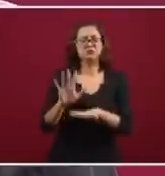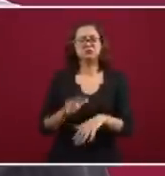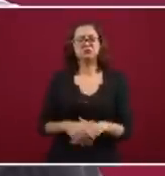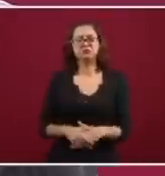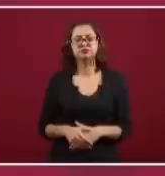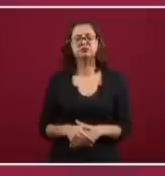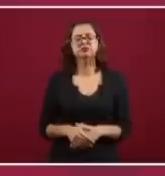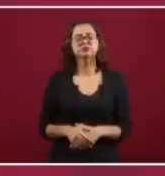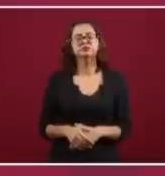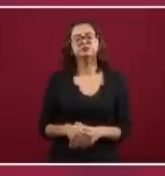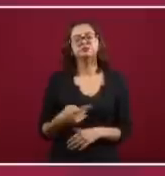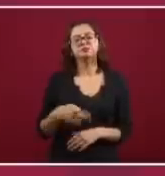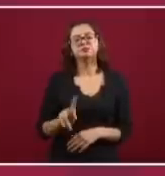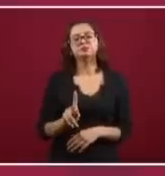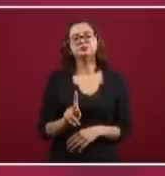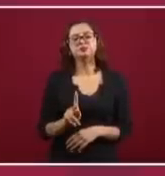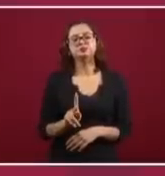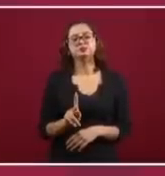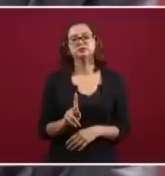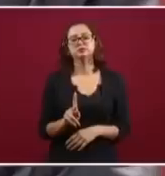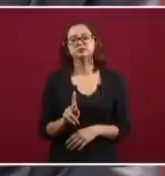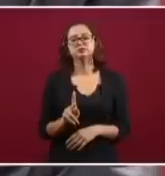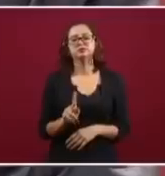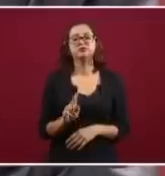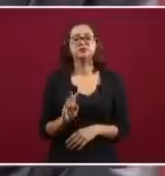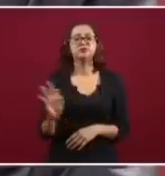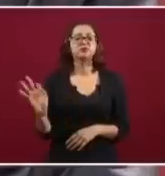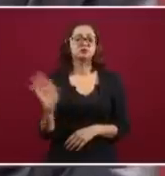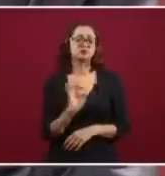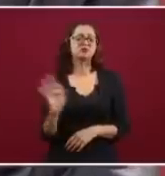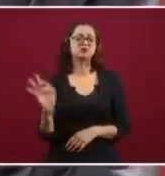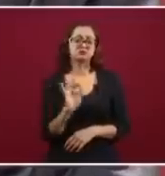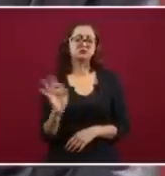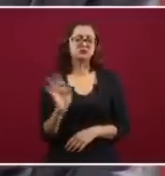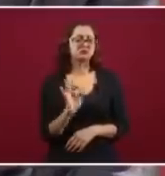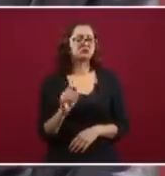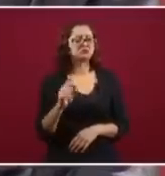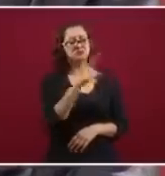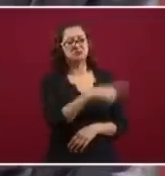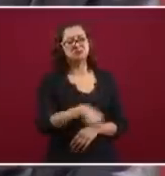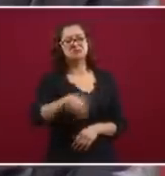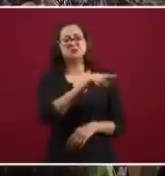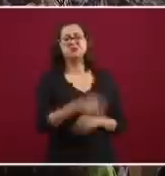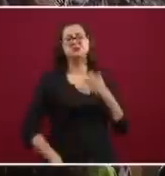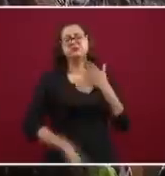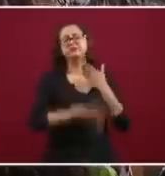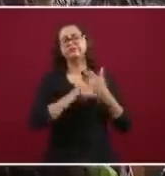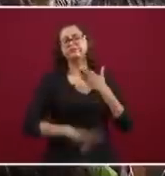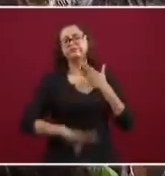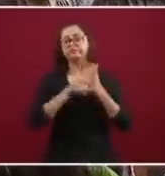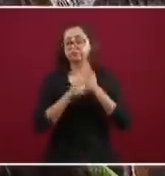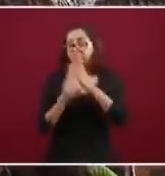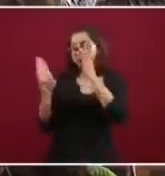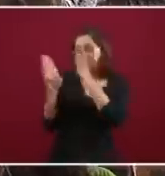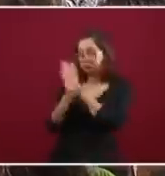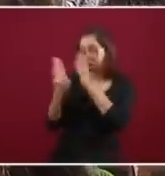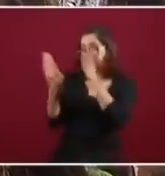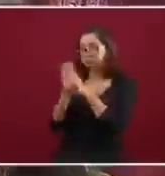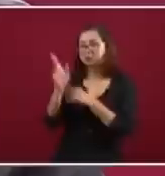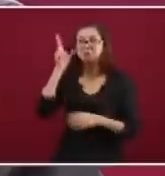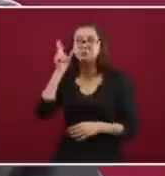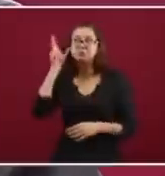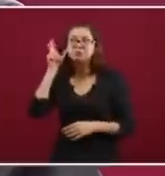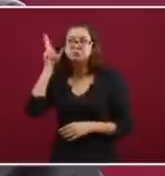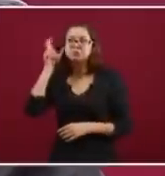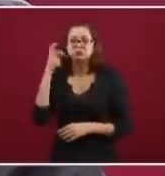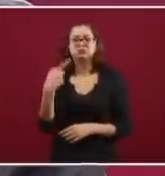Pero sí es muy probable de que nos escuchen, pero